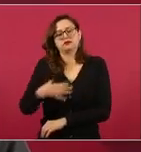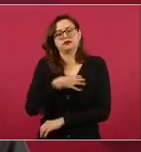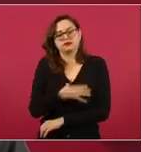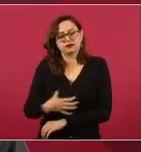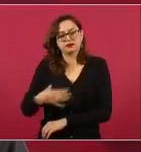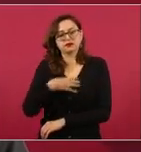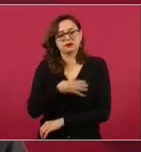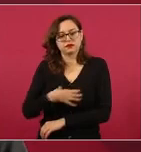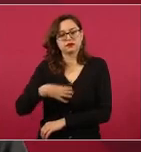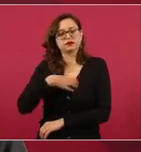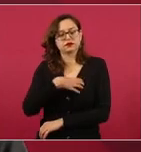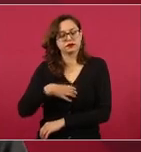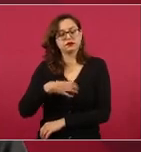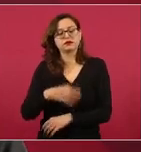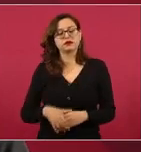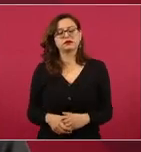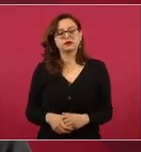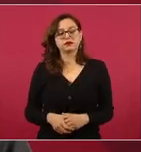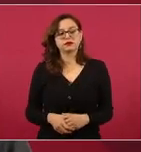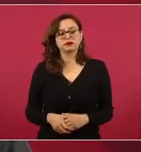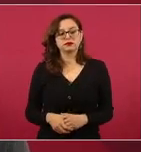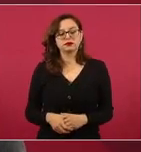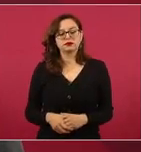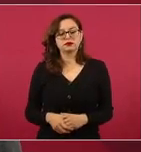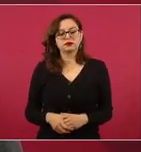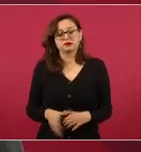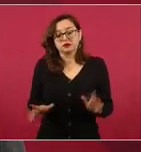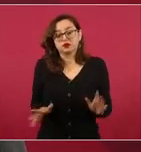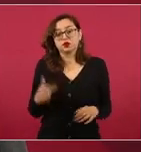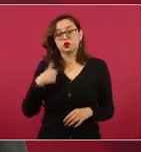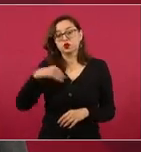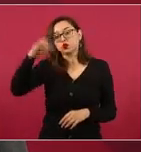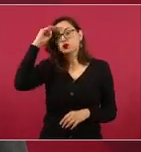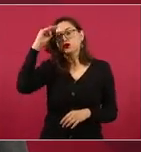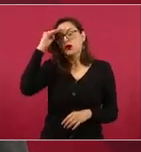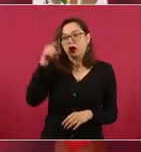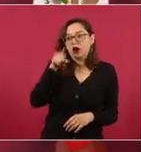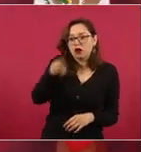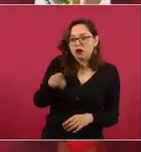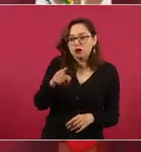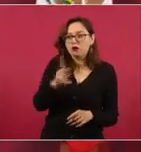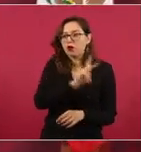Para mí fue una elección ejemplar,